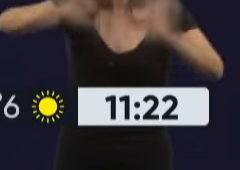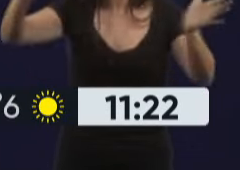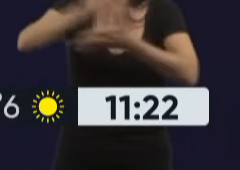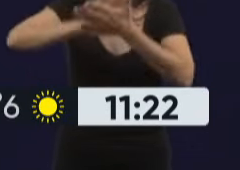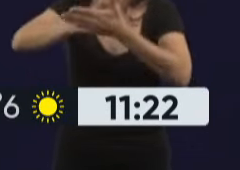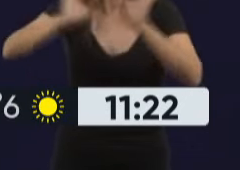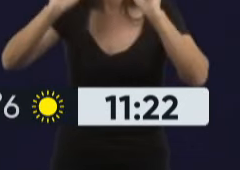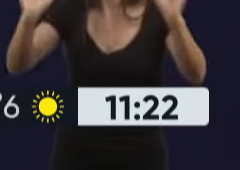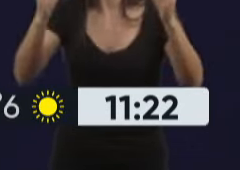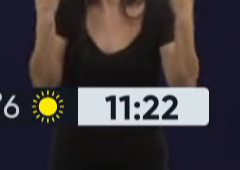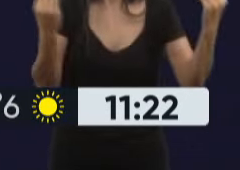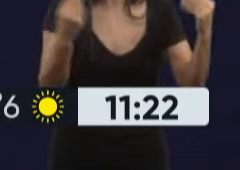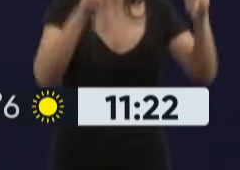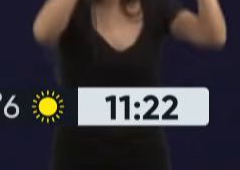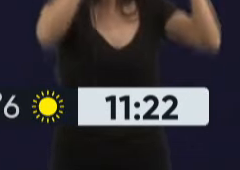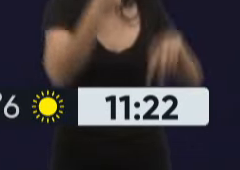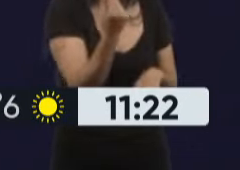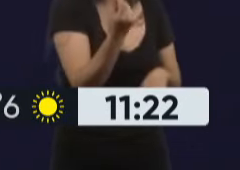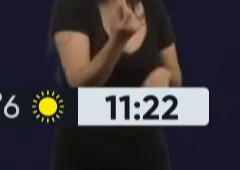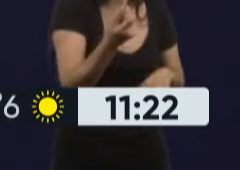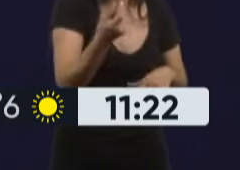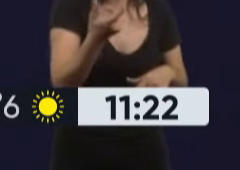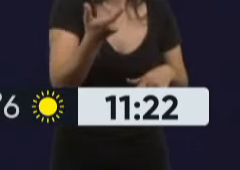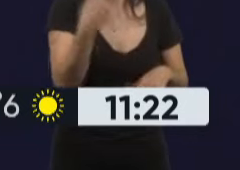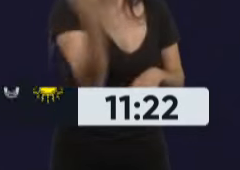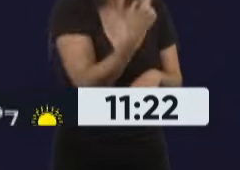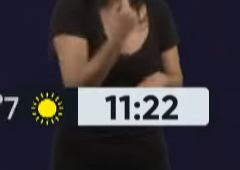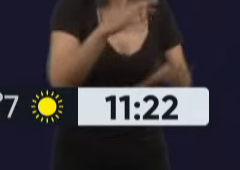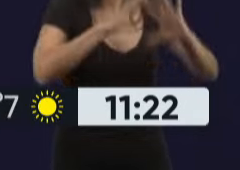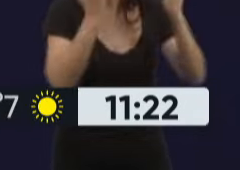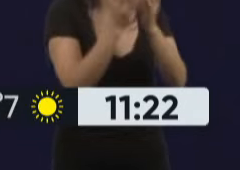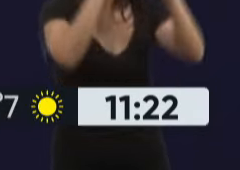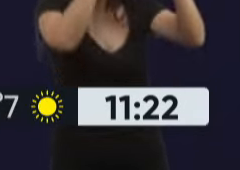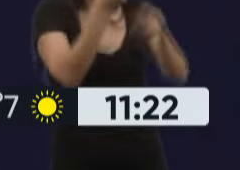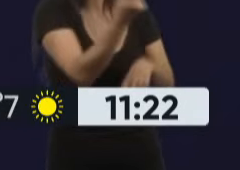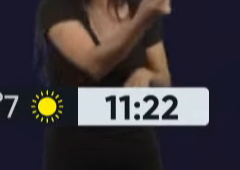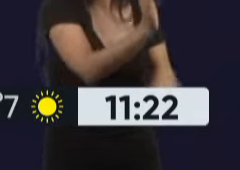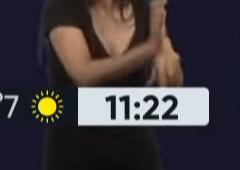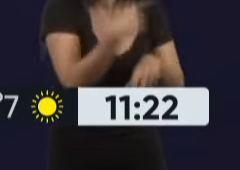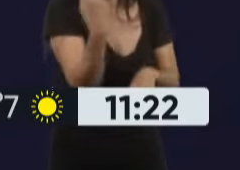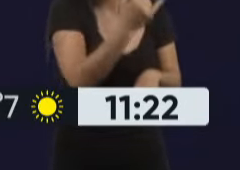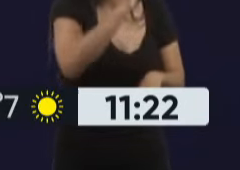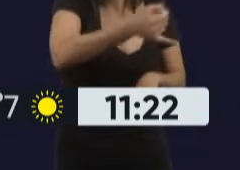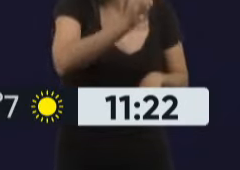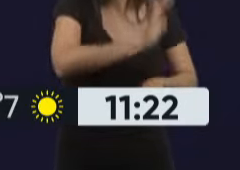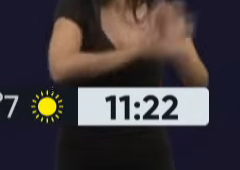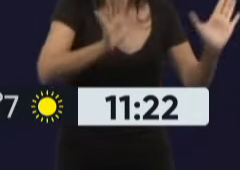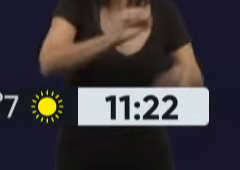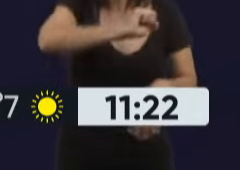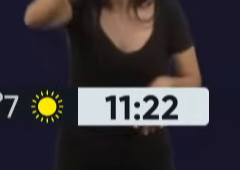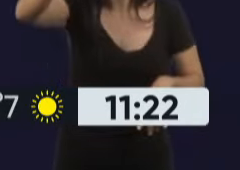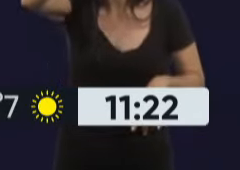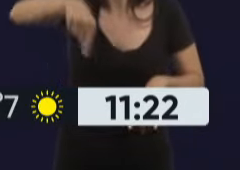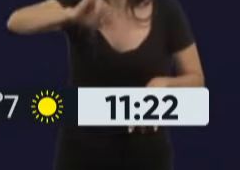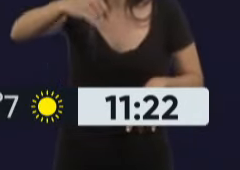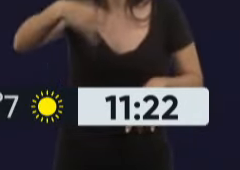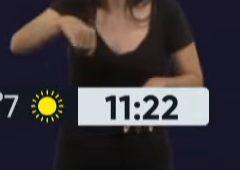la política monetaria y todo lo que venimos haciendo en materia monetaria es consistente con una inflación cero